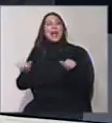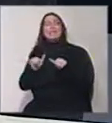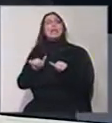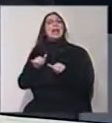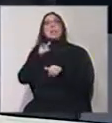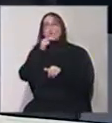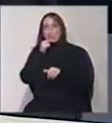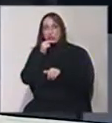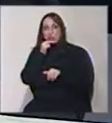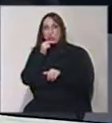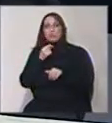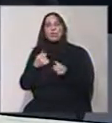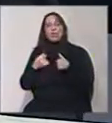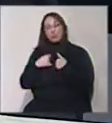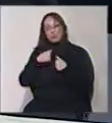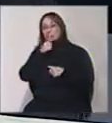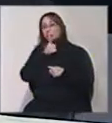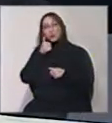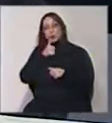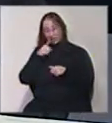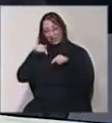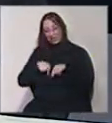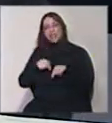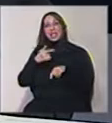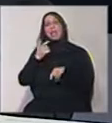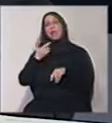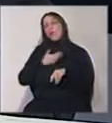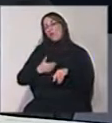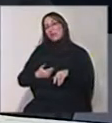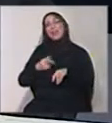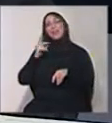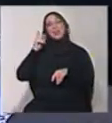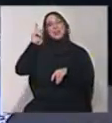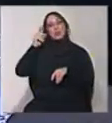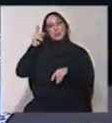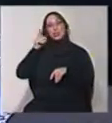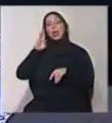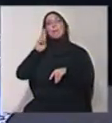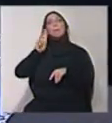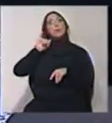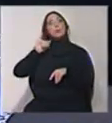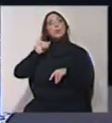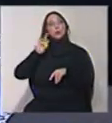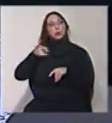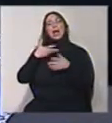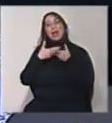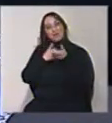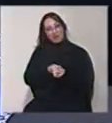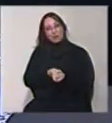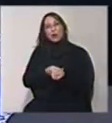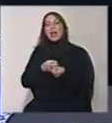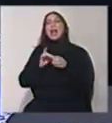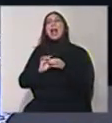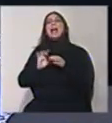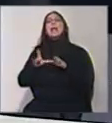policía. A mí la solución está el gobierno, yo lo decía en sala el otro día, el diputado Puig votó a favor, pero aclaró que lo hacía